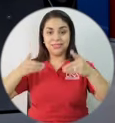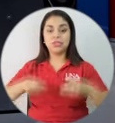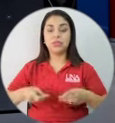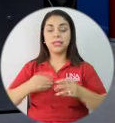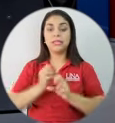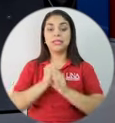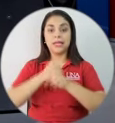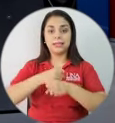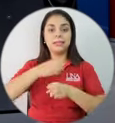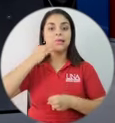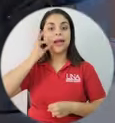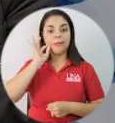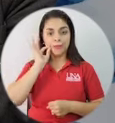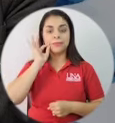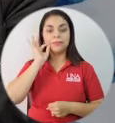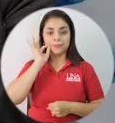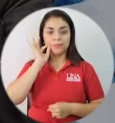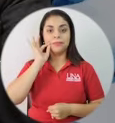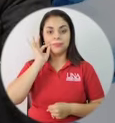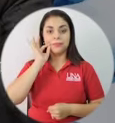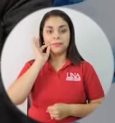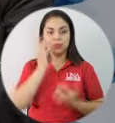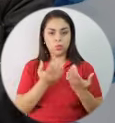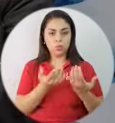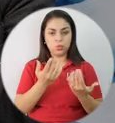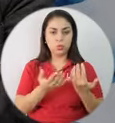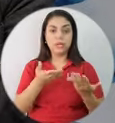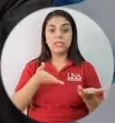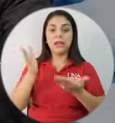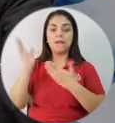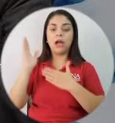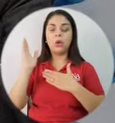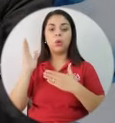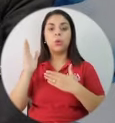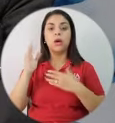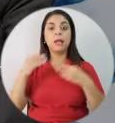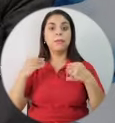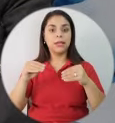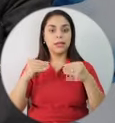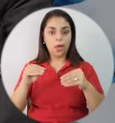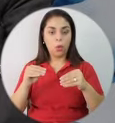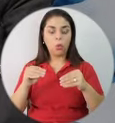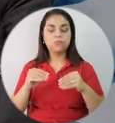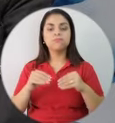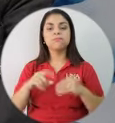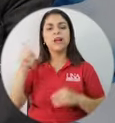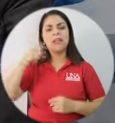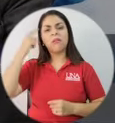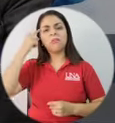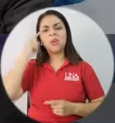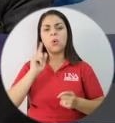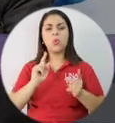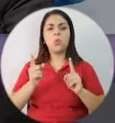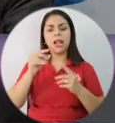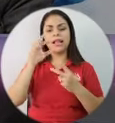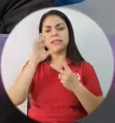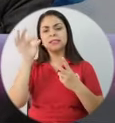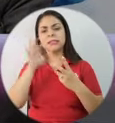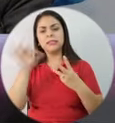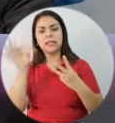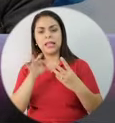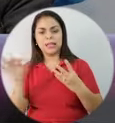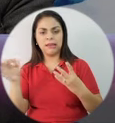decisión de industrializar el café, tostarlo y llevarlo al mercado directamente, tienen que pensar en qué